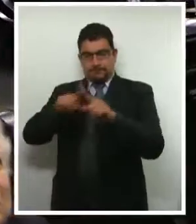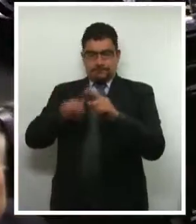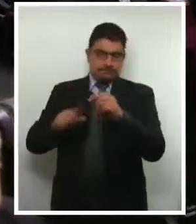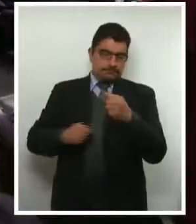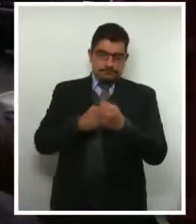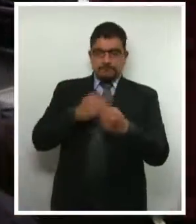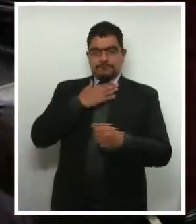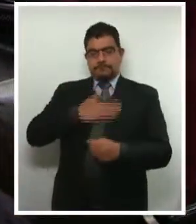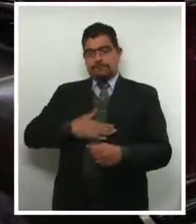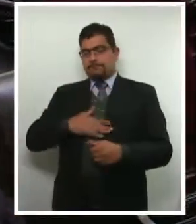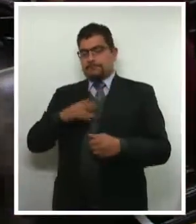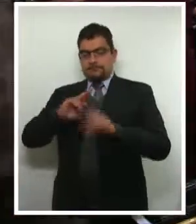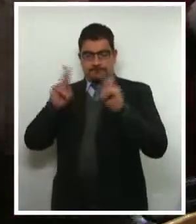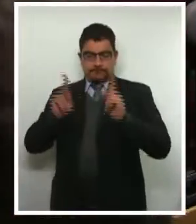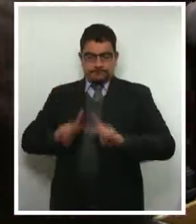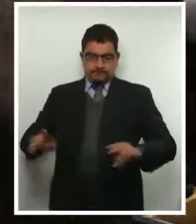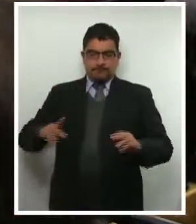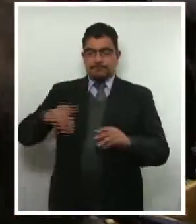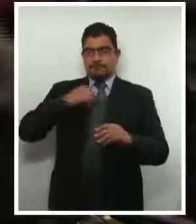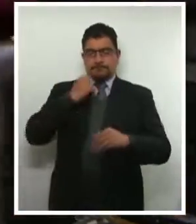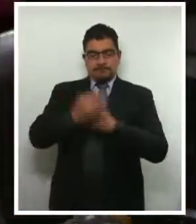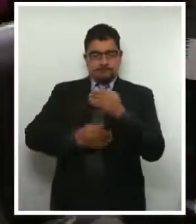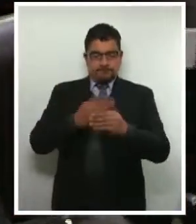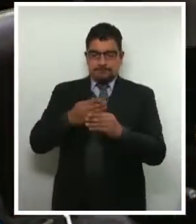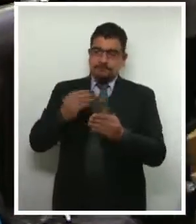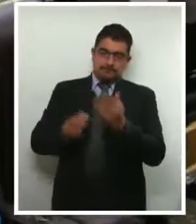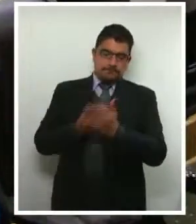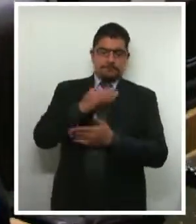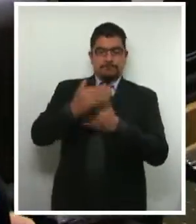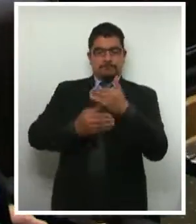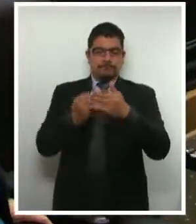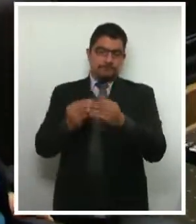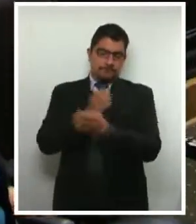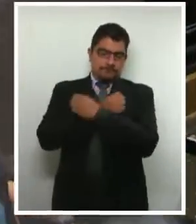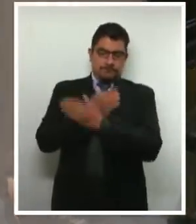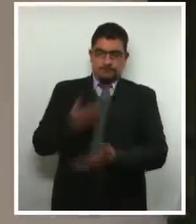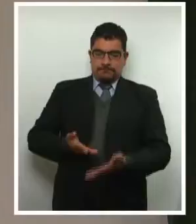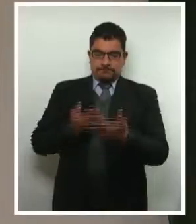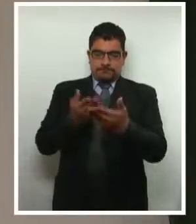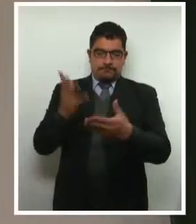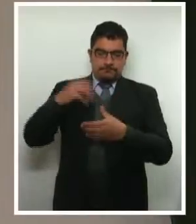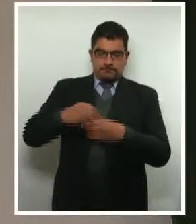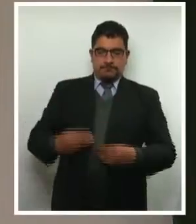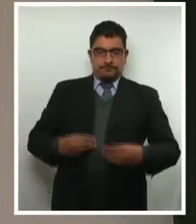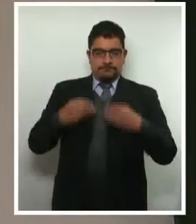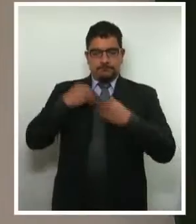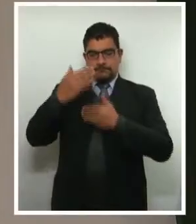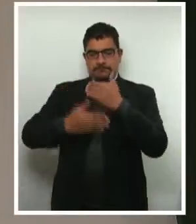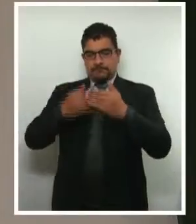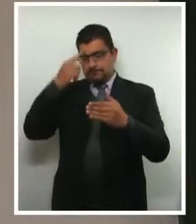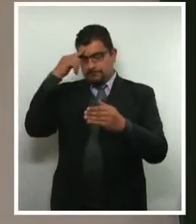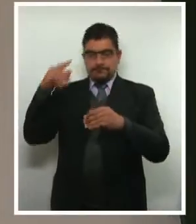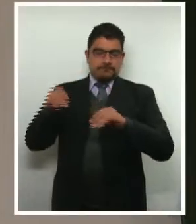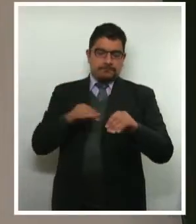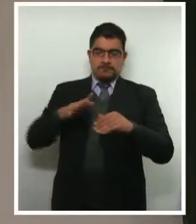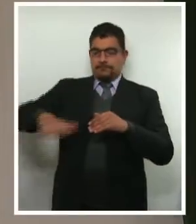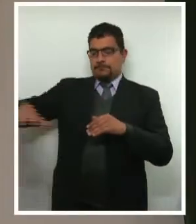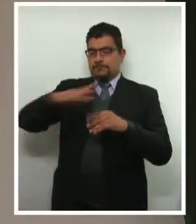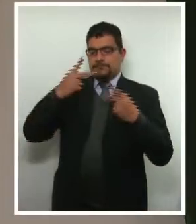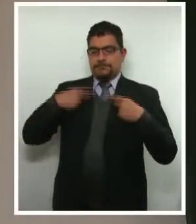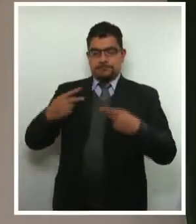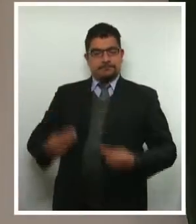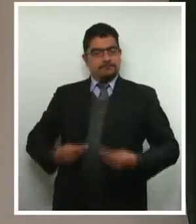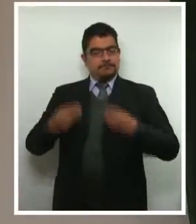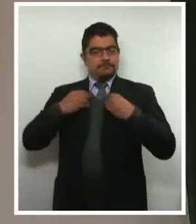justo, pacífico, productivo, innovador, educador, habitable y de movilidad humana para el ejercicio